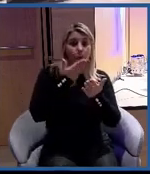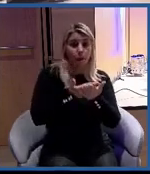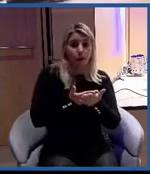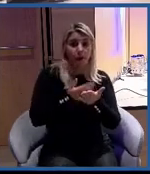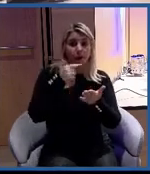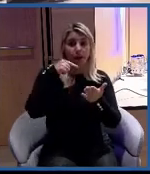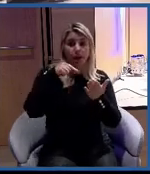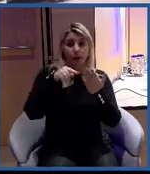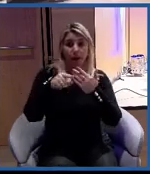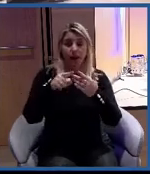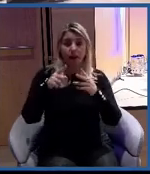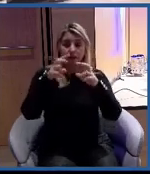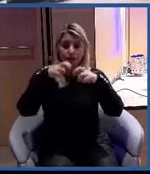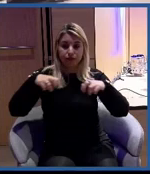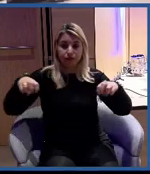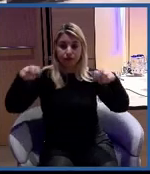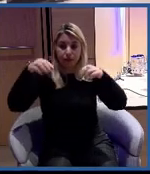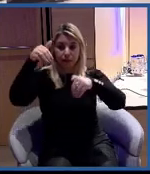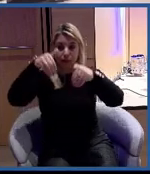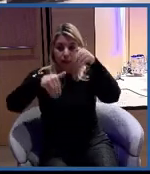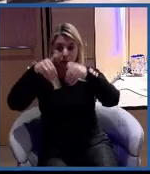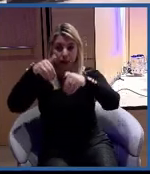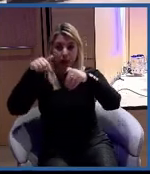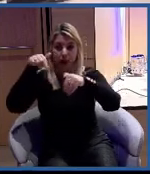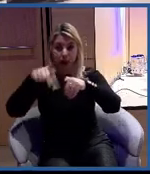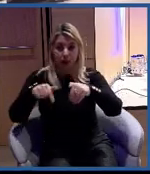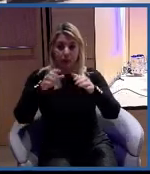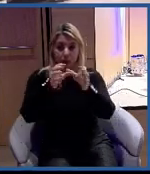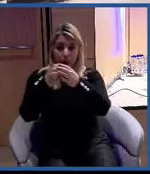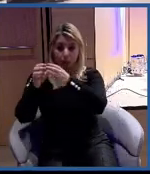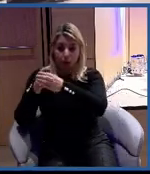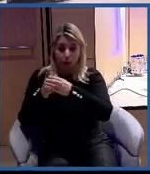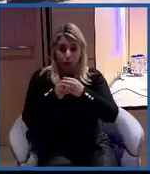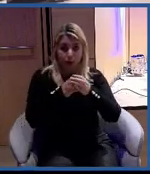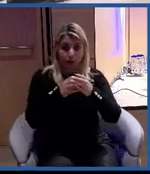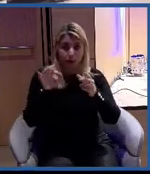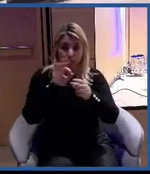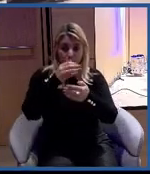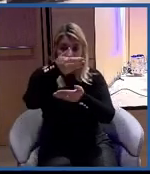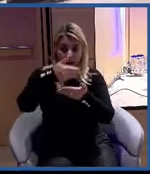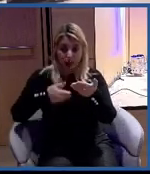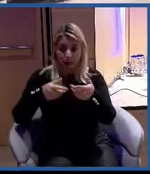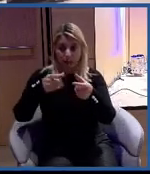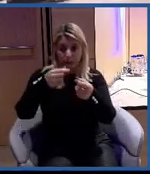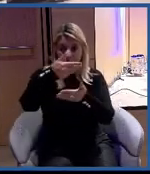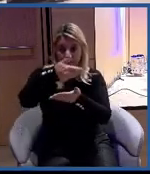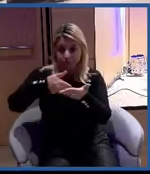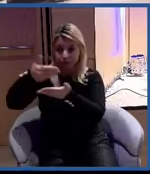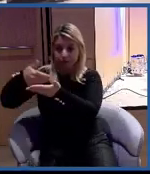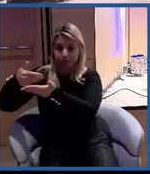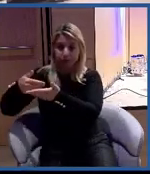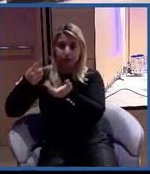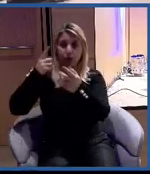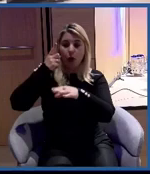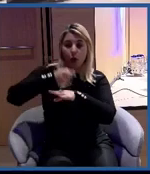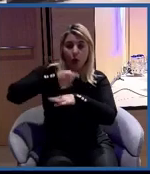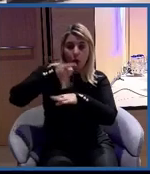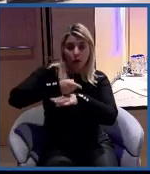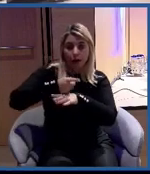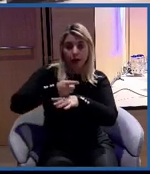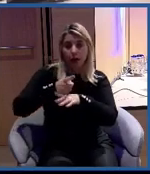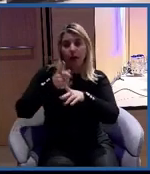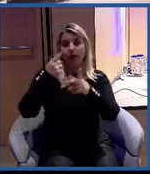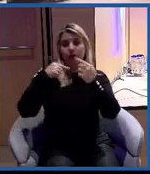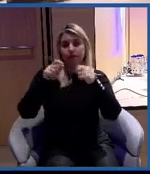presentan ante la cámara nacional electoral en donde todos los partidos están o todas las listas están obligados a presentar una plataforma